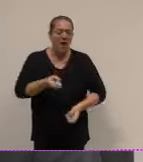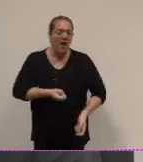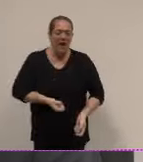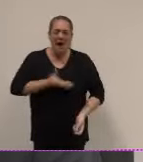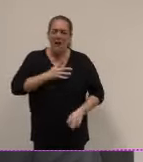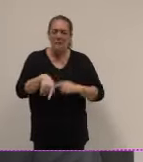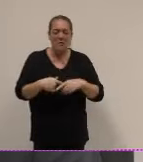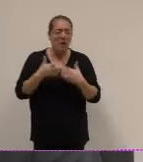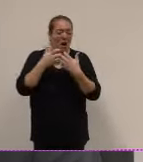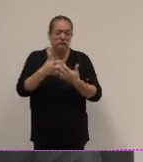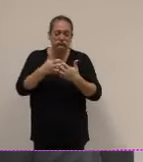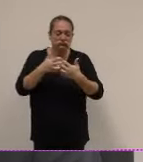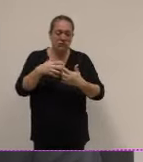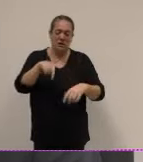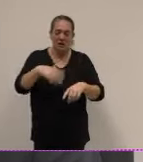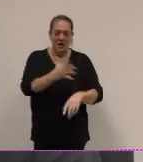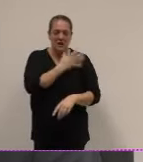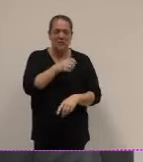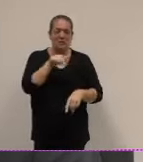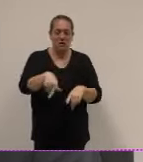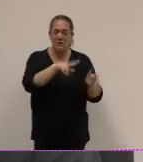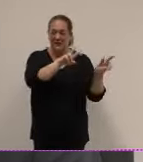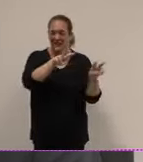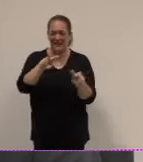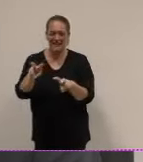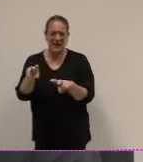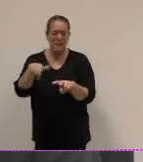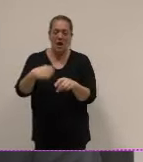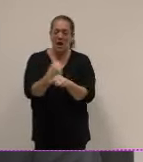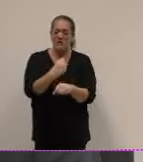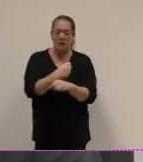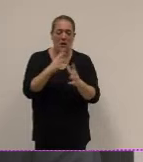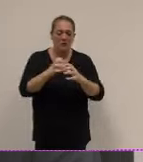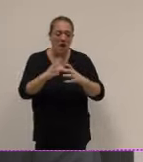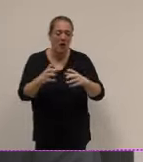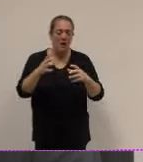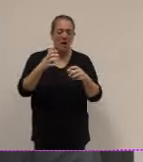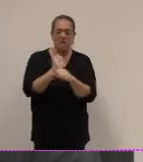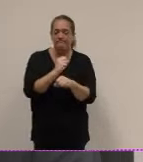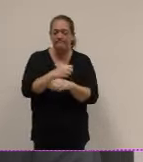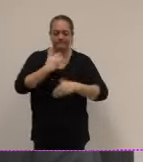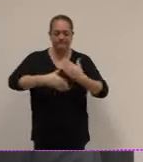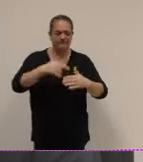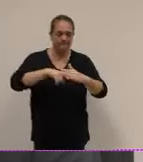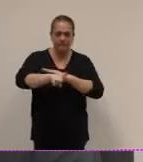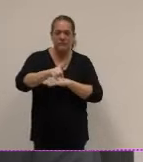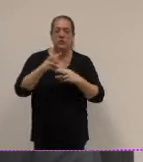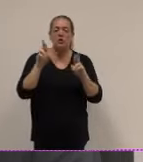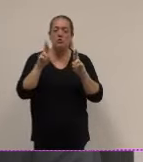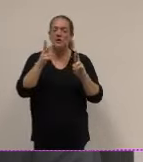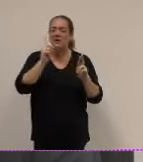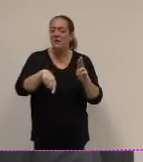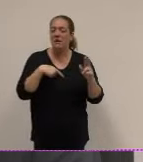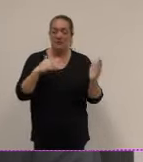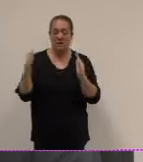motor del cabildo, que son los que sacan adelante los asuntos, sin lugar a dudas, con ganas y con empeño. Y les deseo suerte también